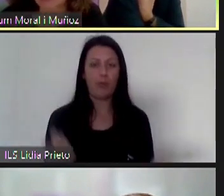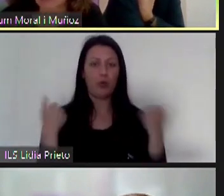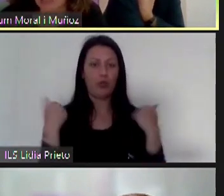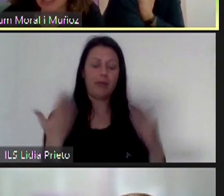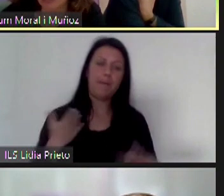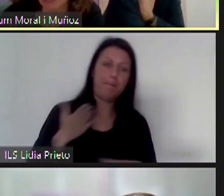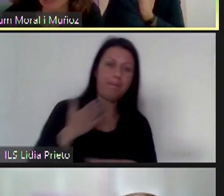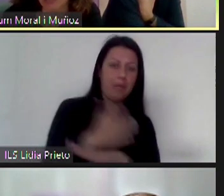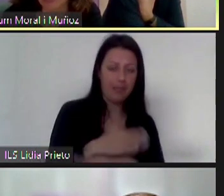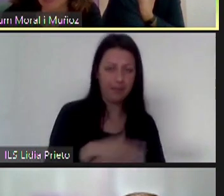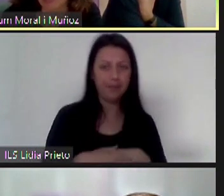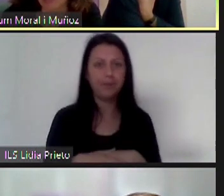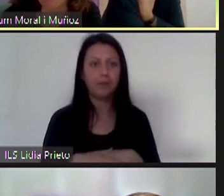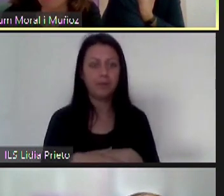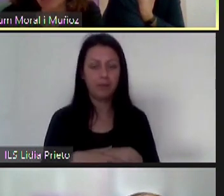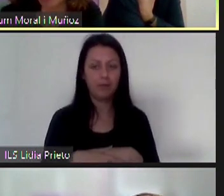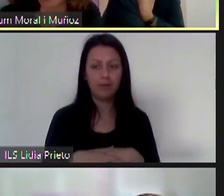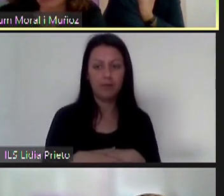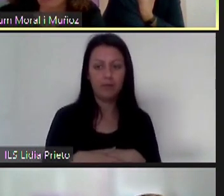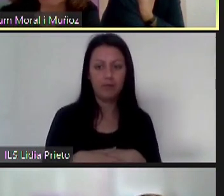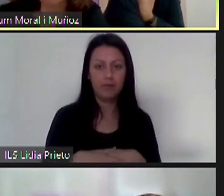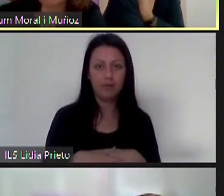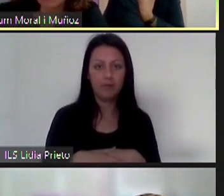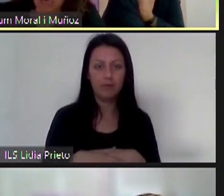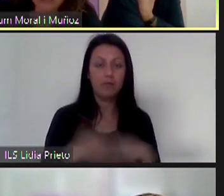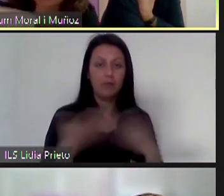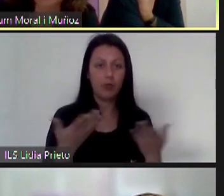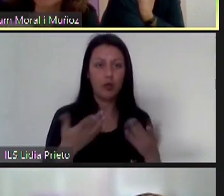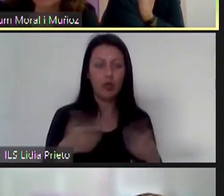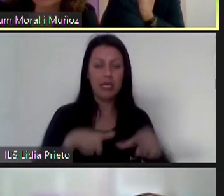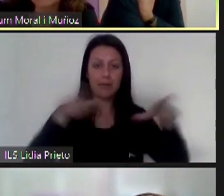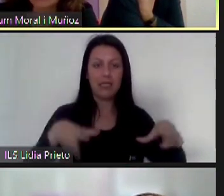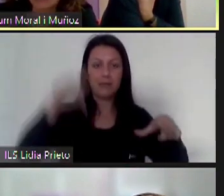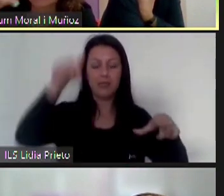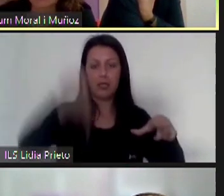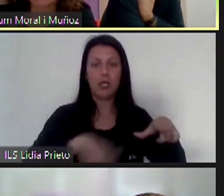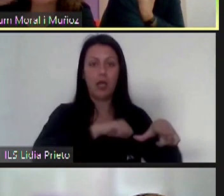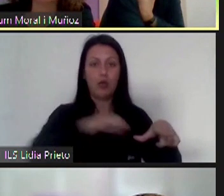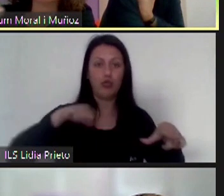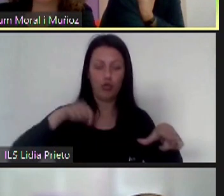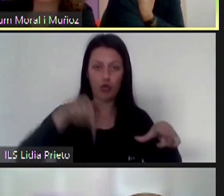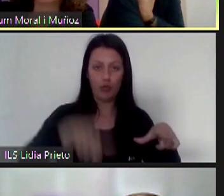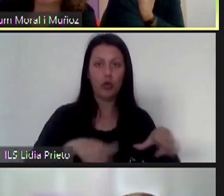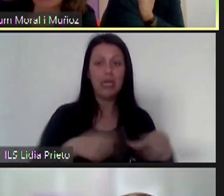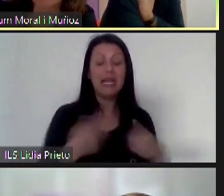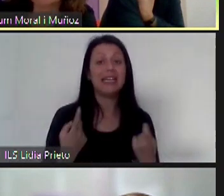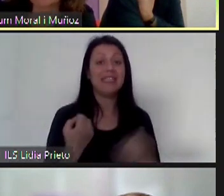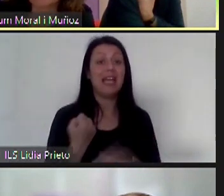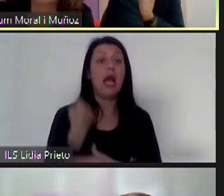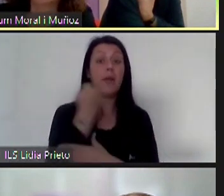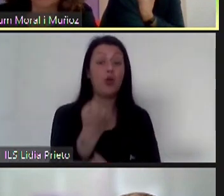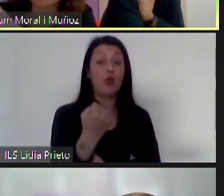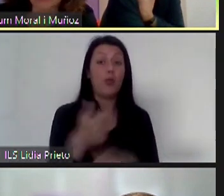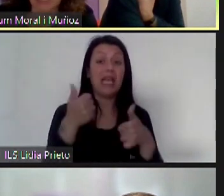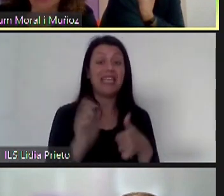en la planta de más autónomos, están bajo, las que son 2 pisos, y las de que necesitan más apoyo están en la primera